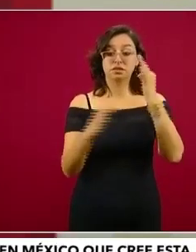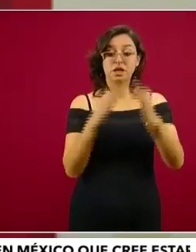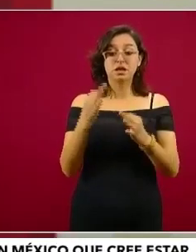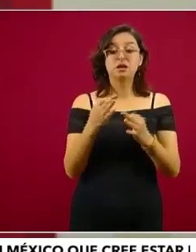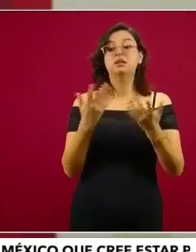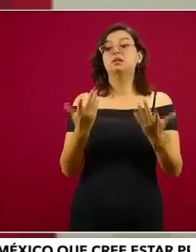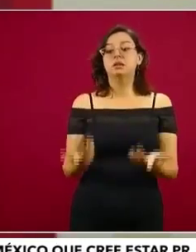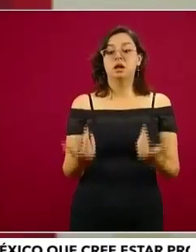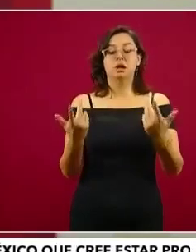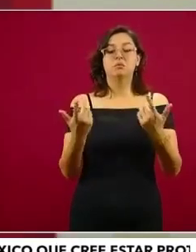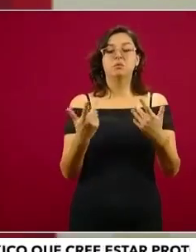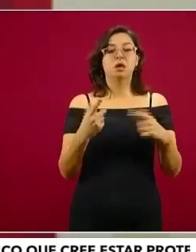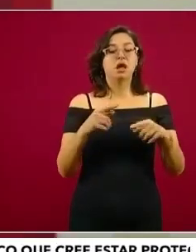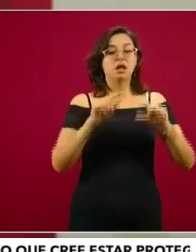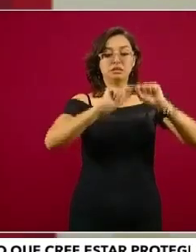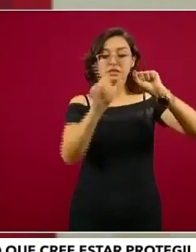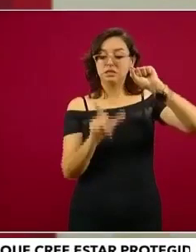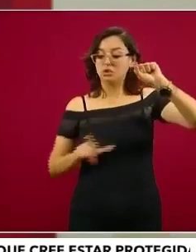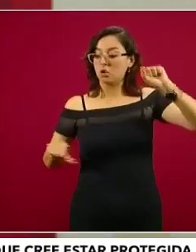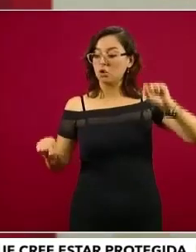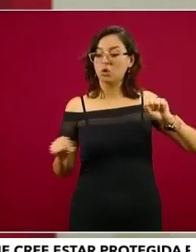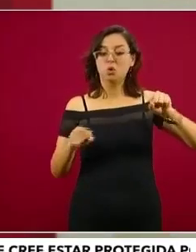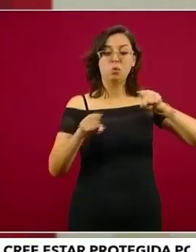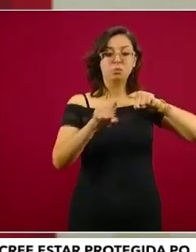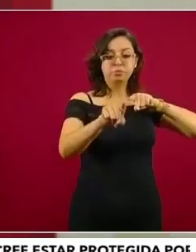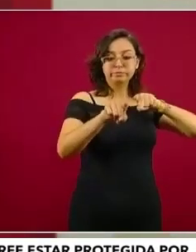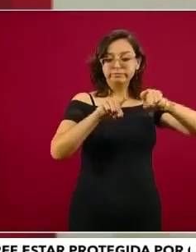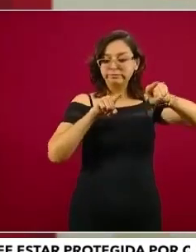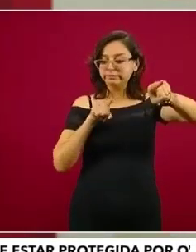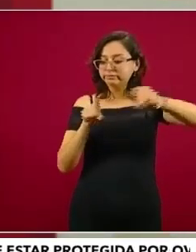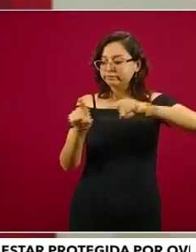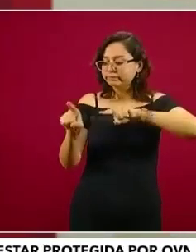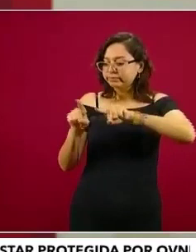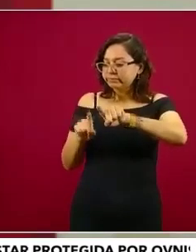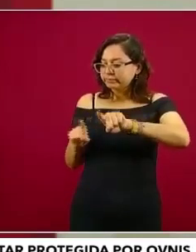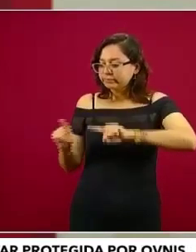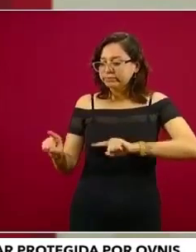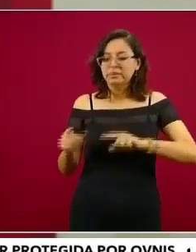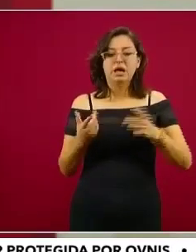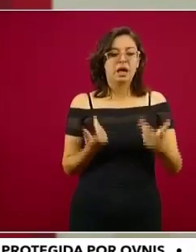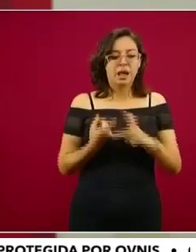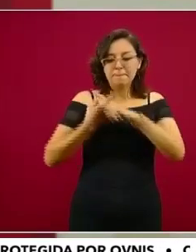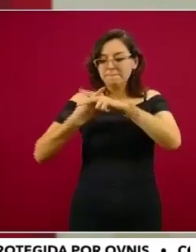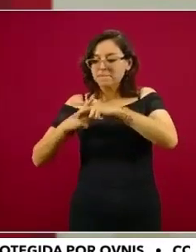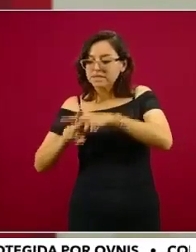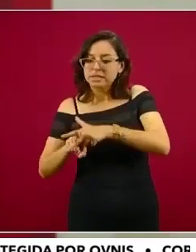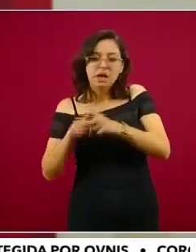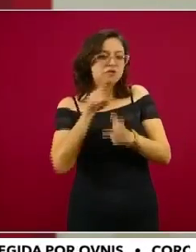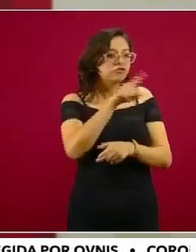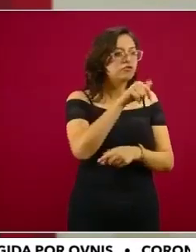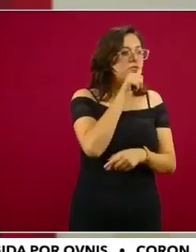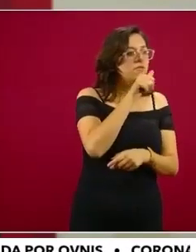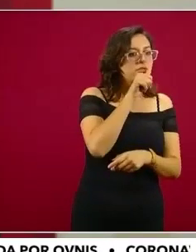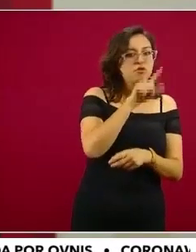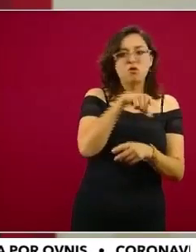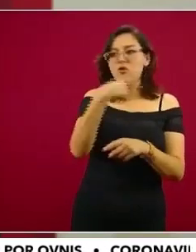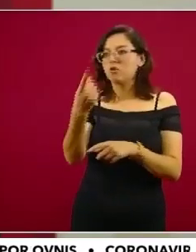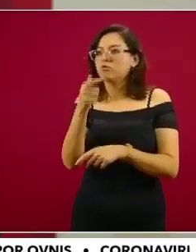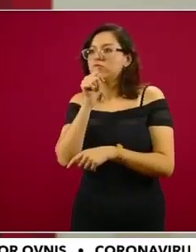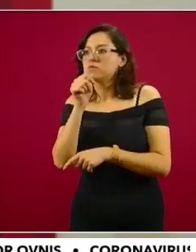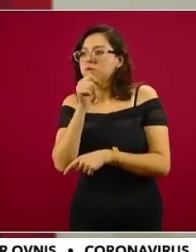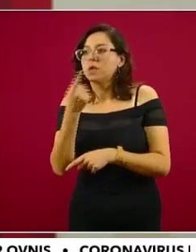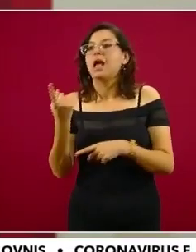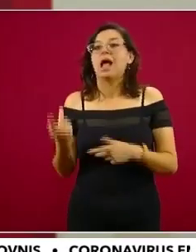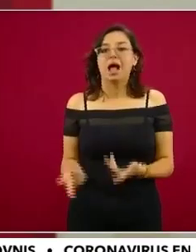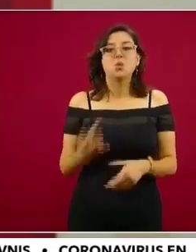y no en forma uniforme en todo el territorio, nos ha permitido redistribuir, principalmente en las instituciones